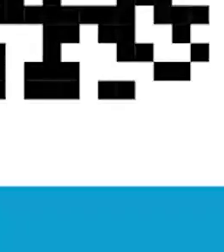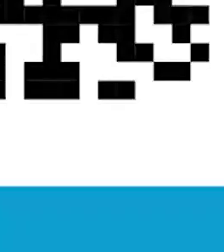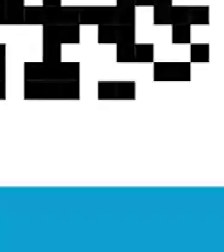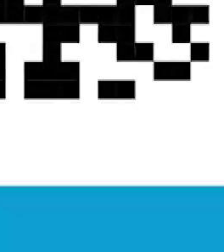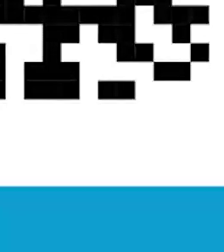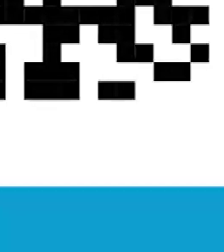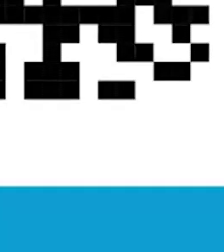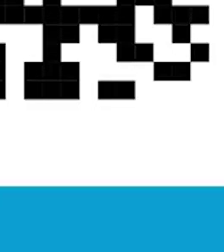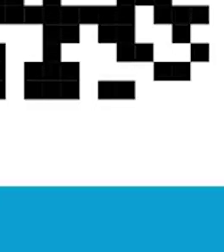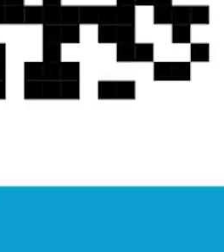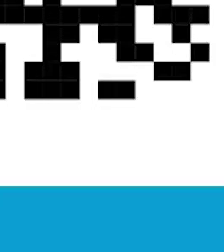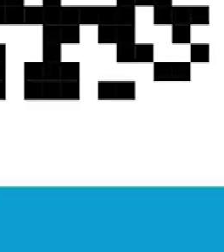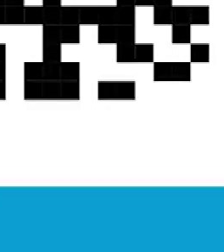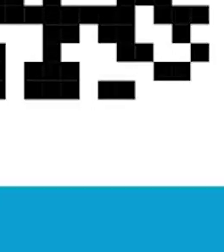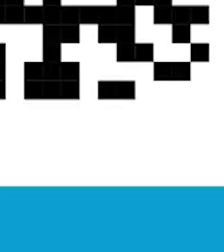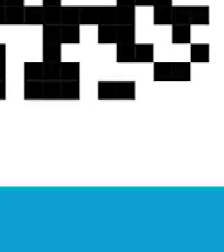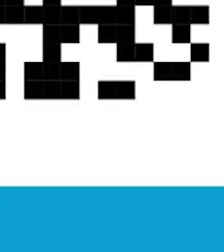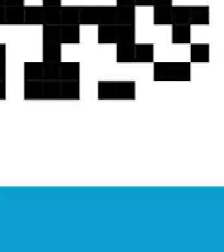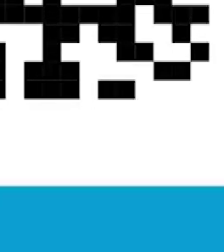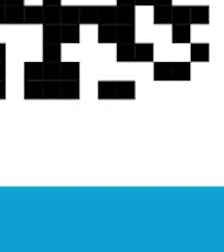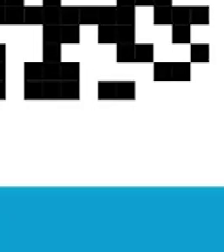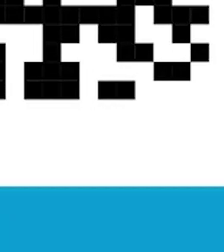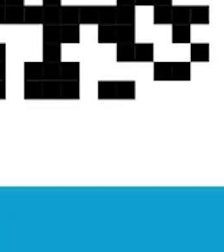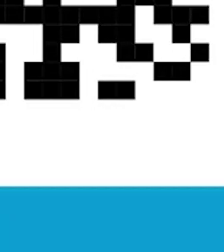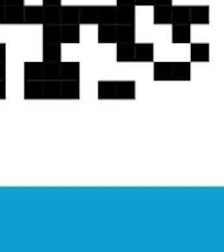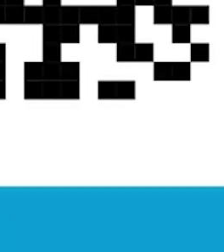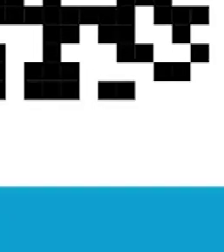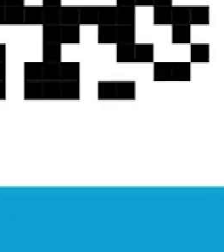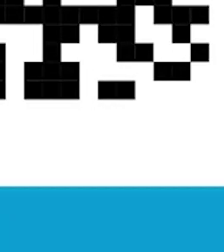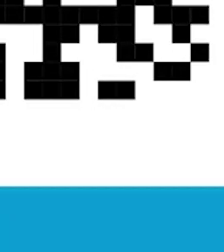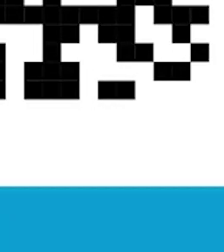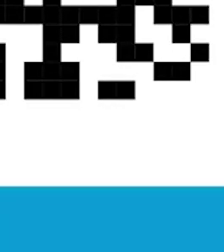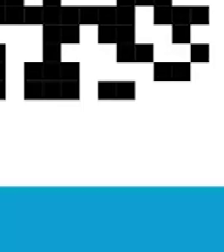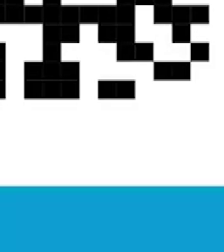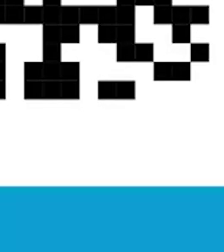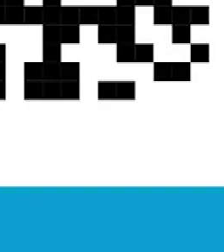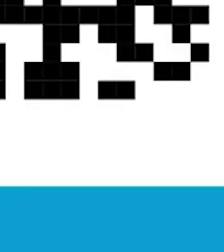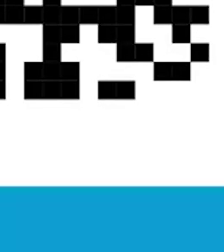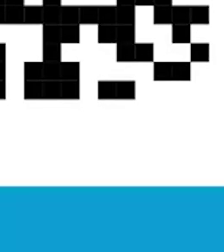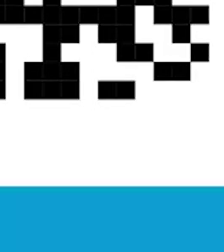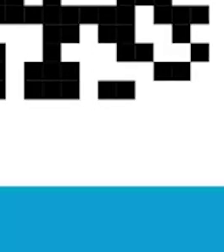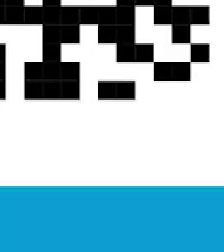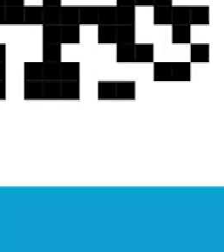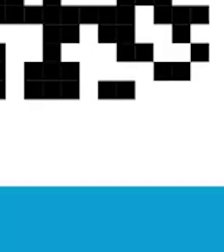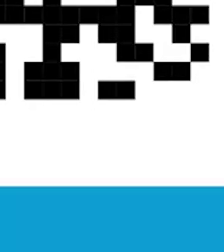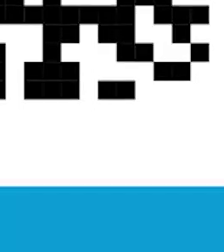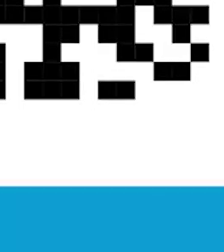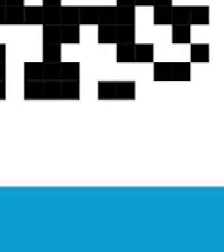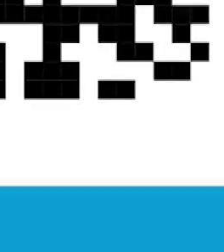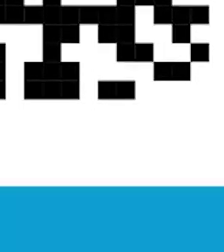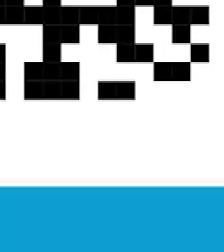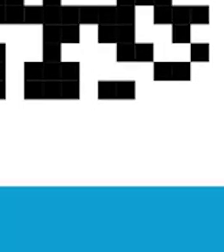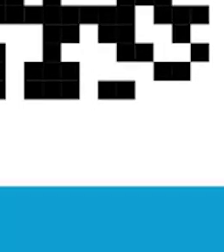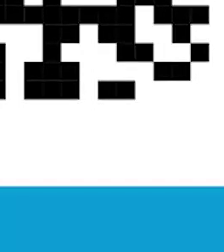Participa en el concurso Fans de la Carne Vacuna, una pasión argentina. Y gana viajes y premios increíbles para vos y tus compañeros del cole. Encontrá